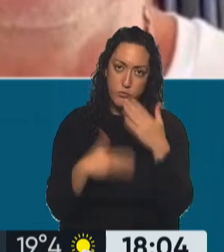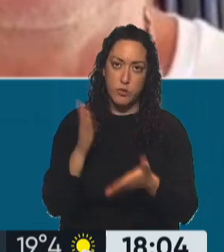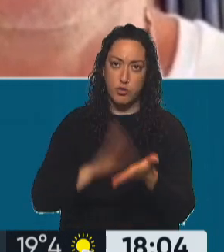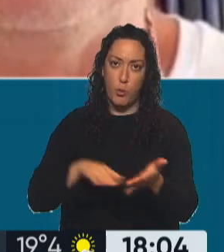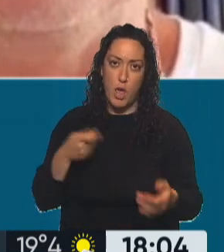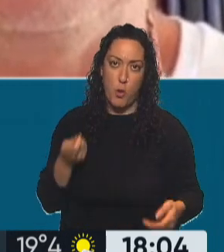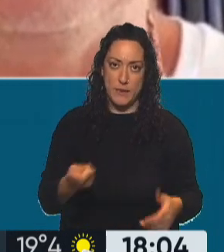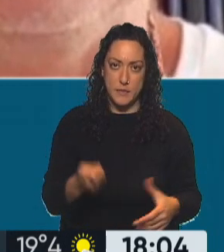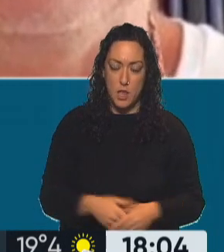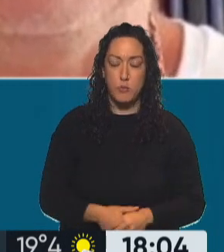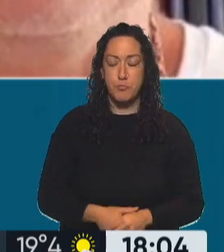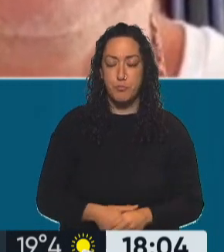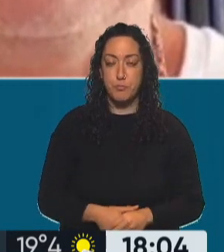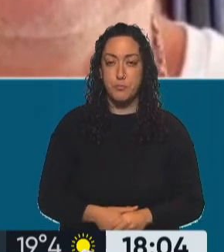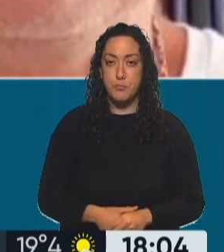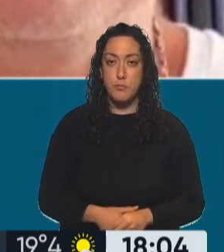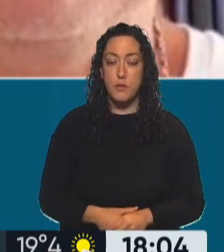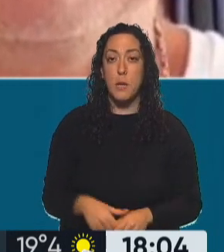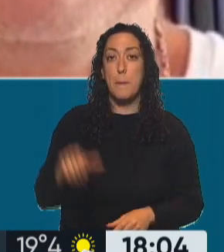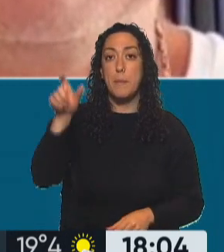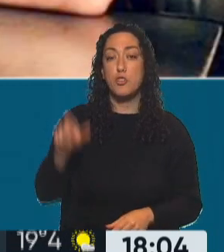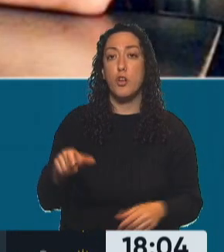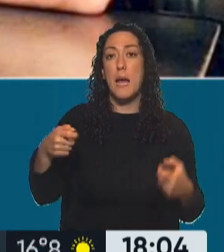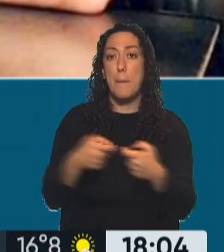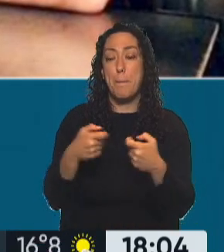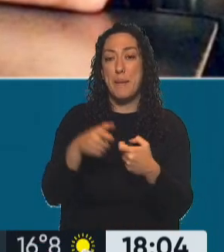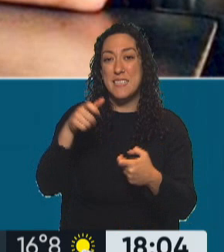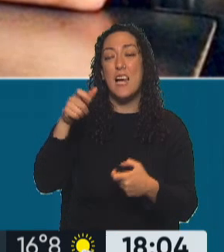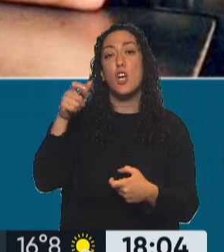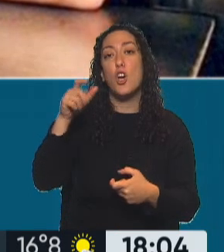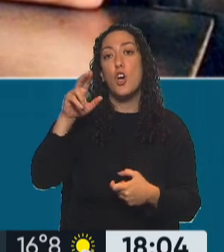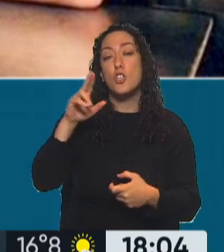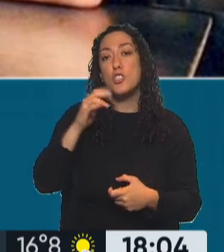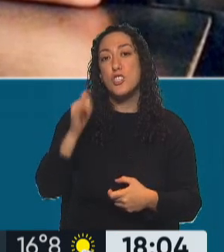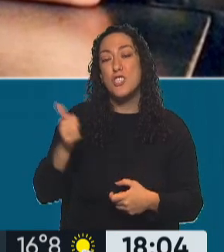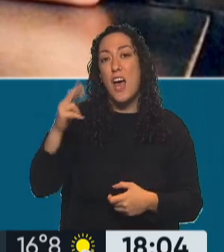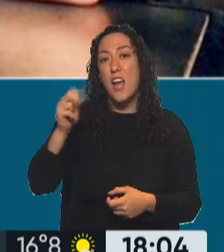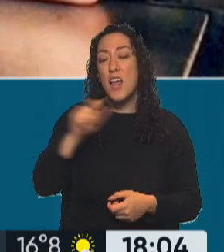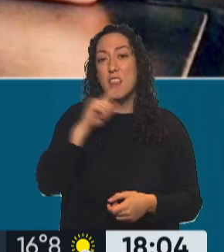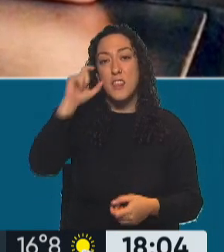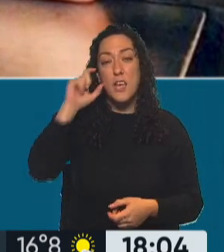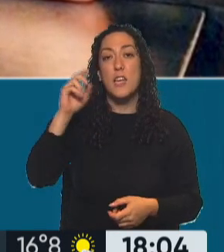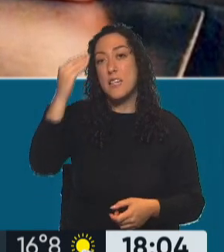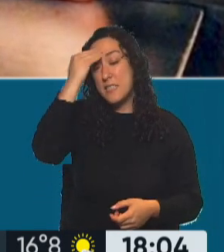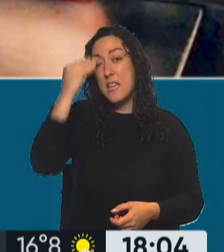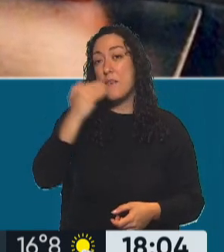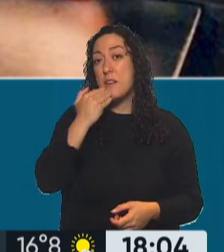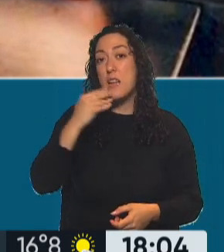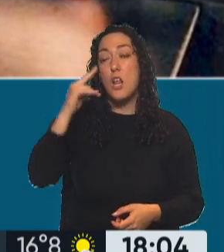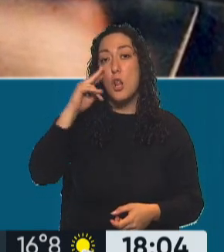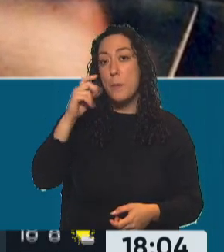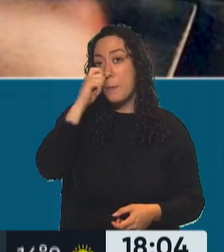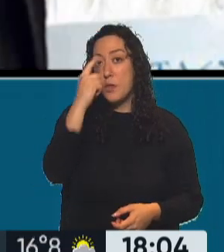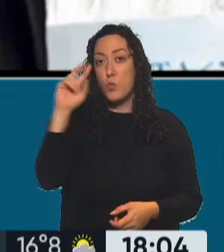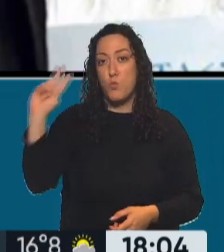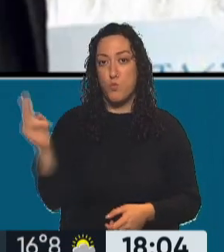La justicia lo investiga por la muerte del empresario Rodolfo Cristian Zárate, ocurrida el 15 de abril del año